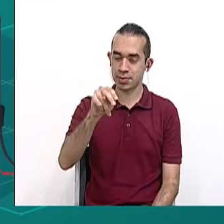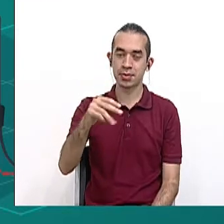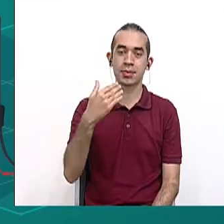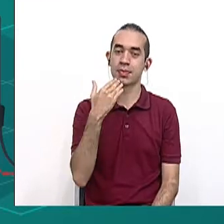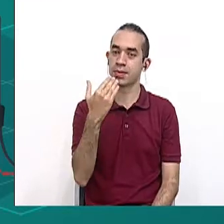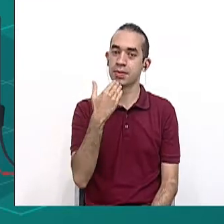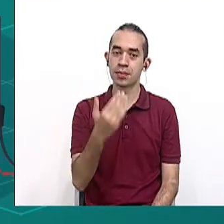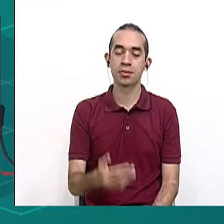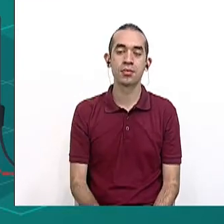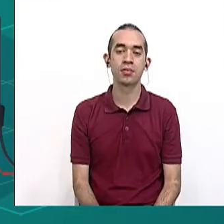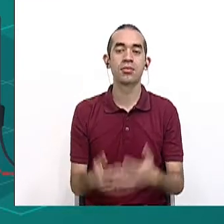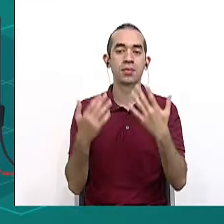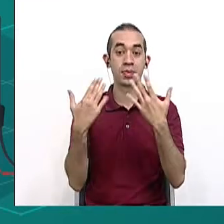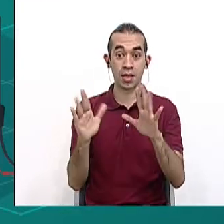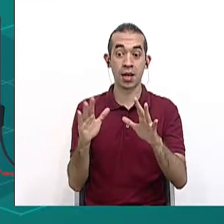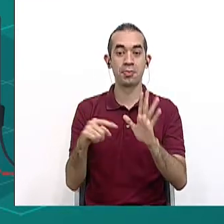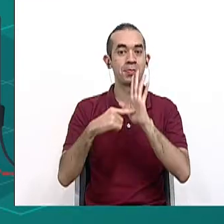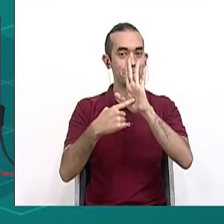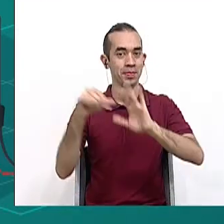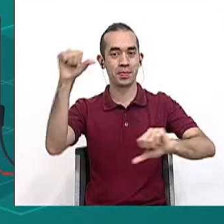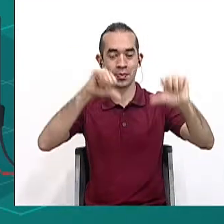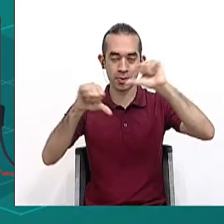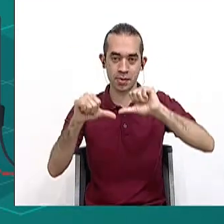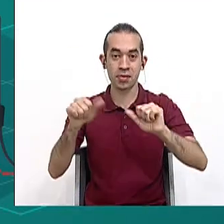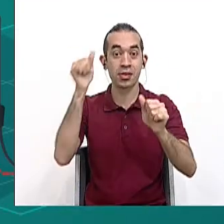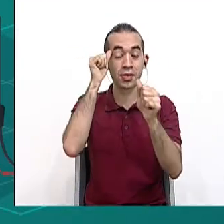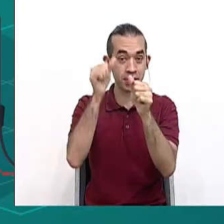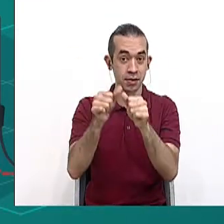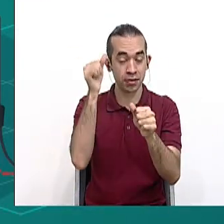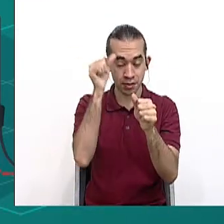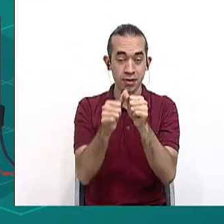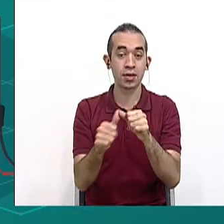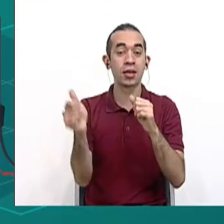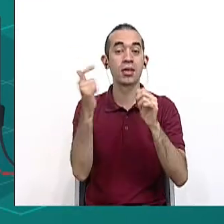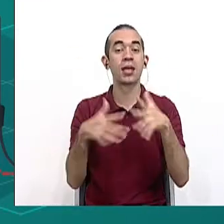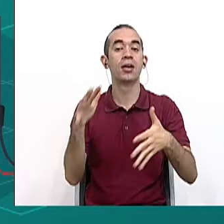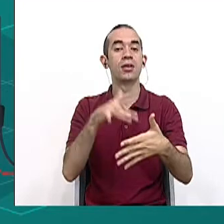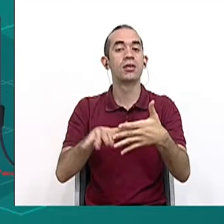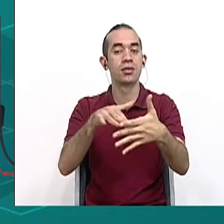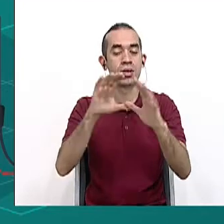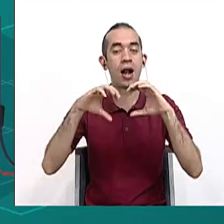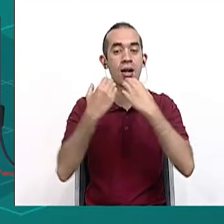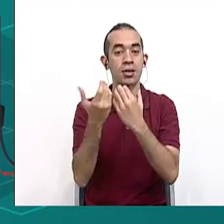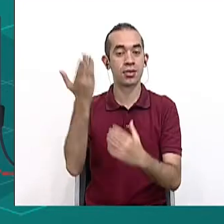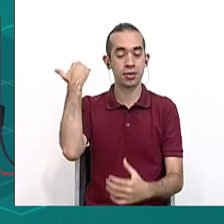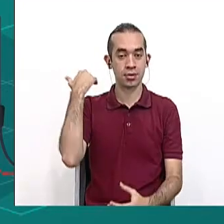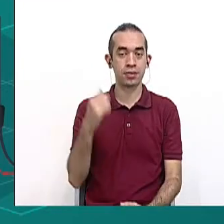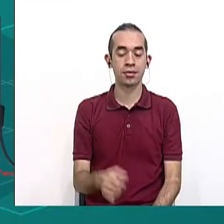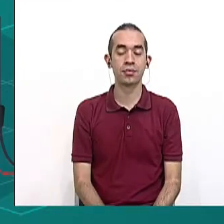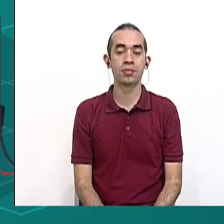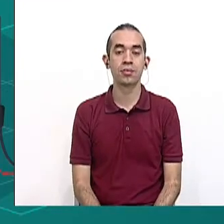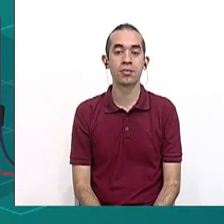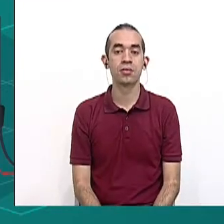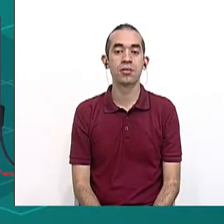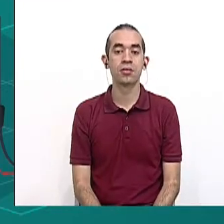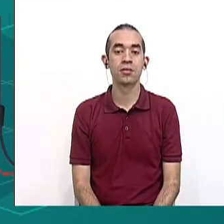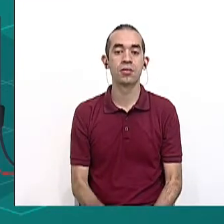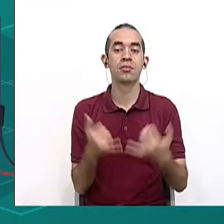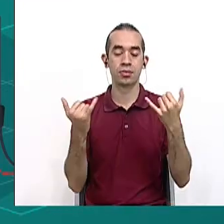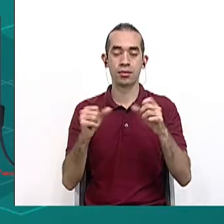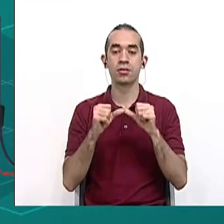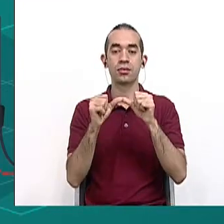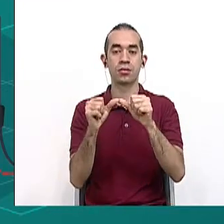por haber realizado esta demostración y así recordar lo que estuvimos estudiando en la clase anterior. Vamos a continuar